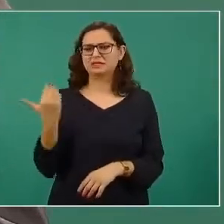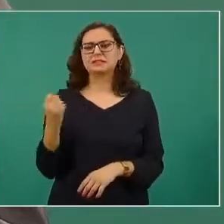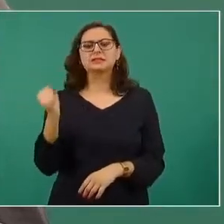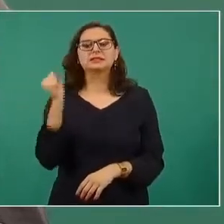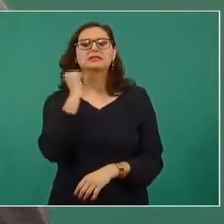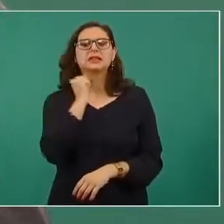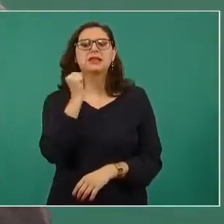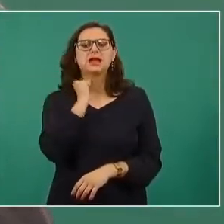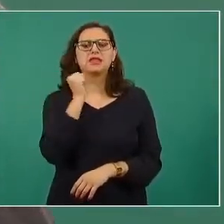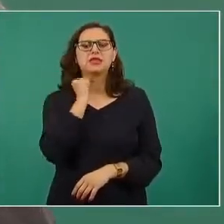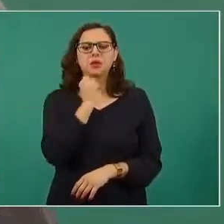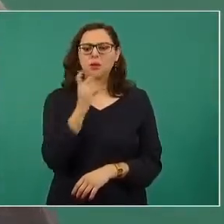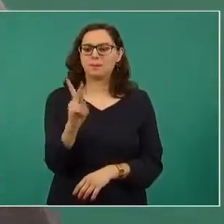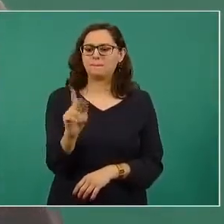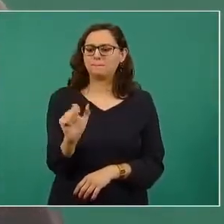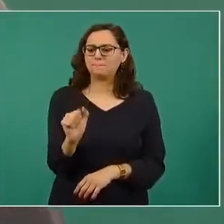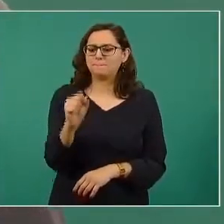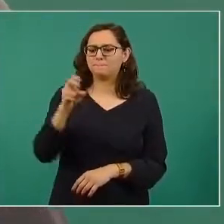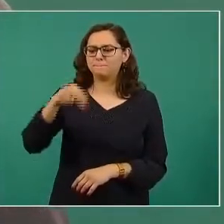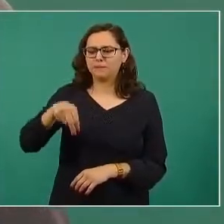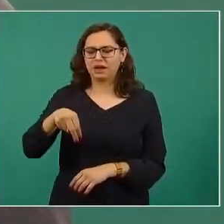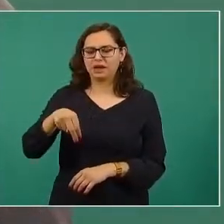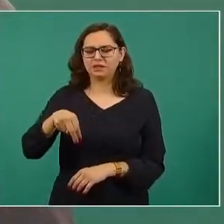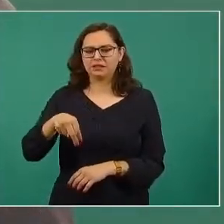del PAN,